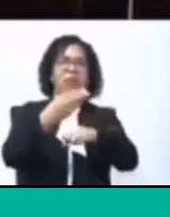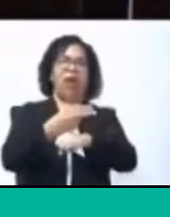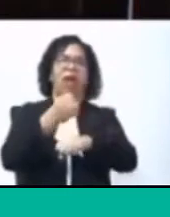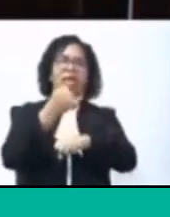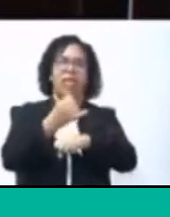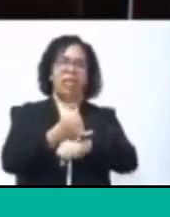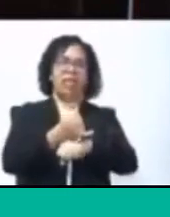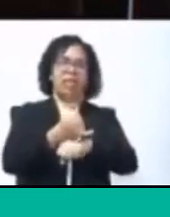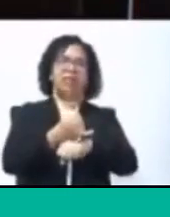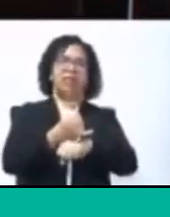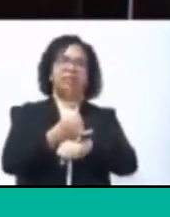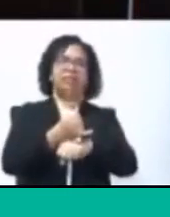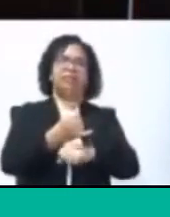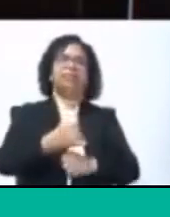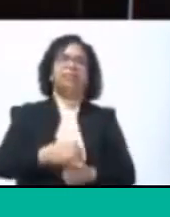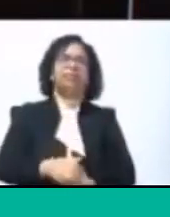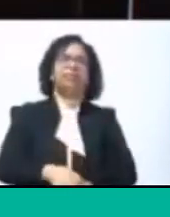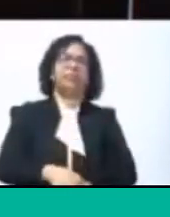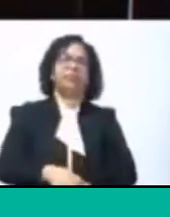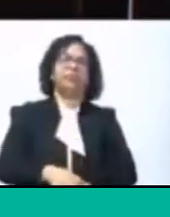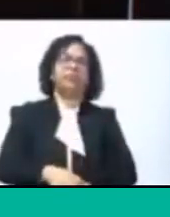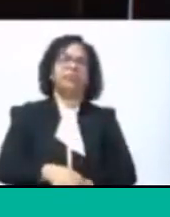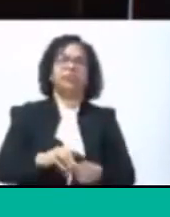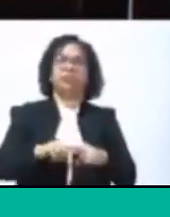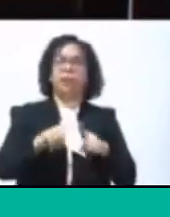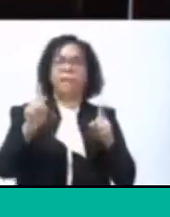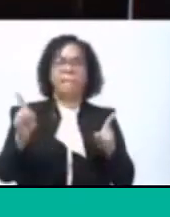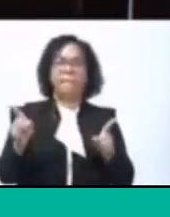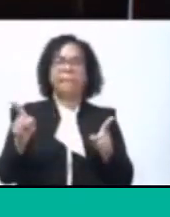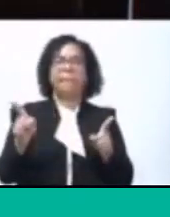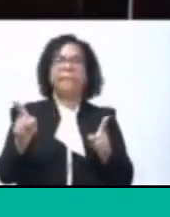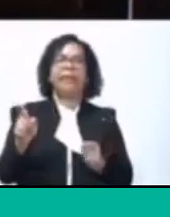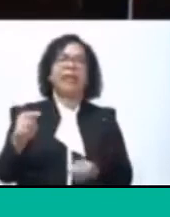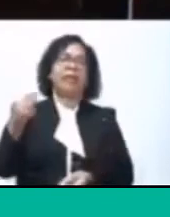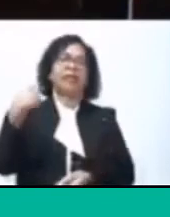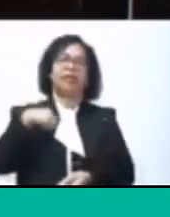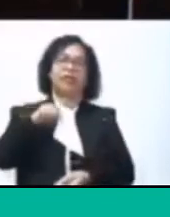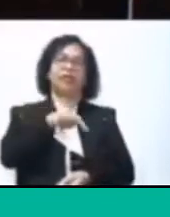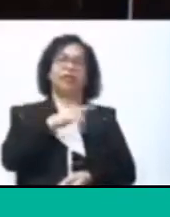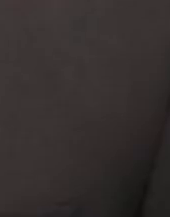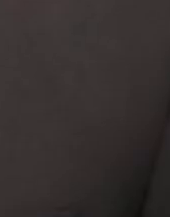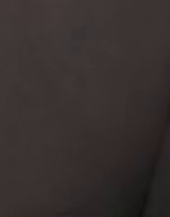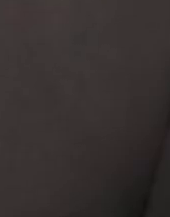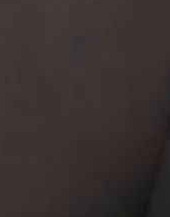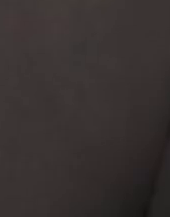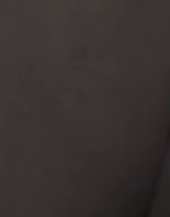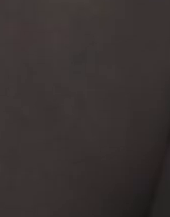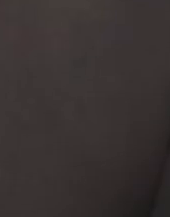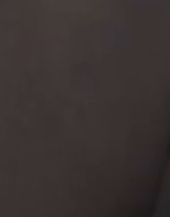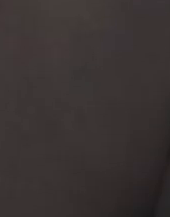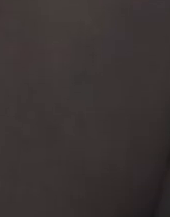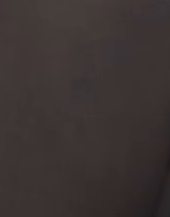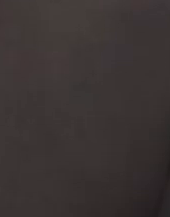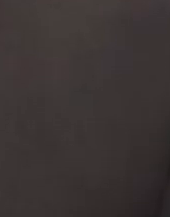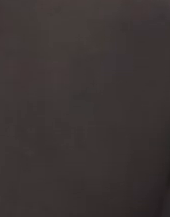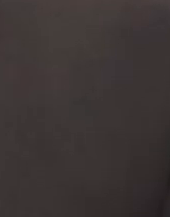hombre, todo lo humano no me es ajeno. Pedro Martínez también